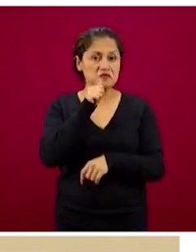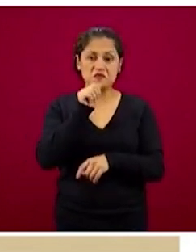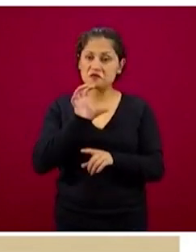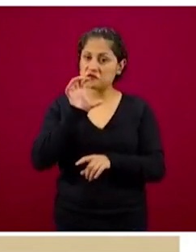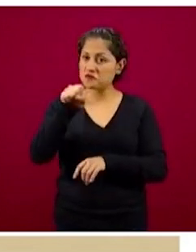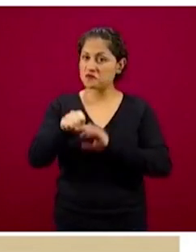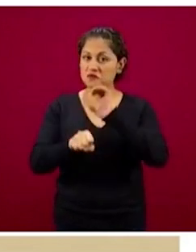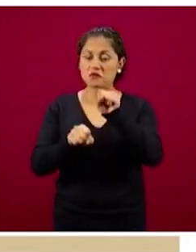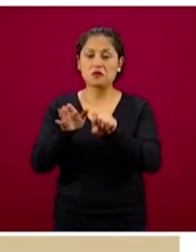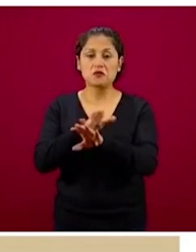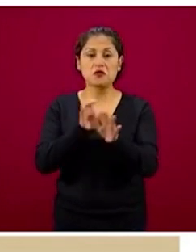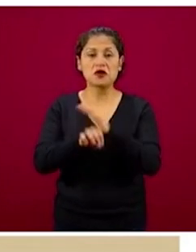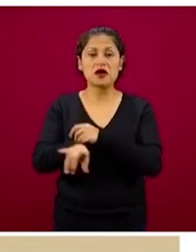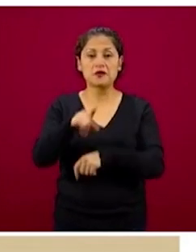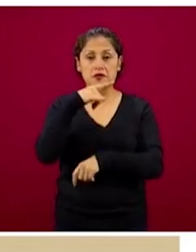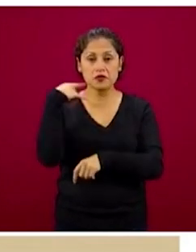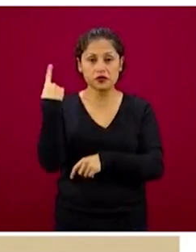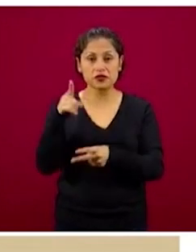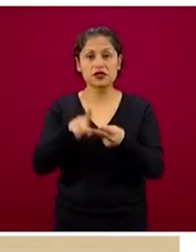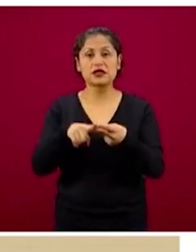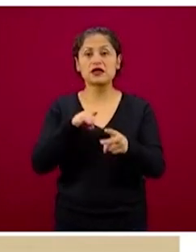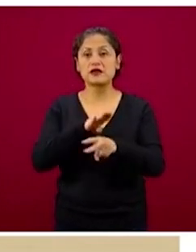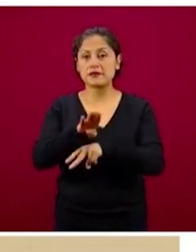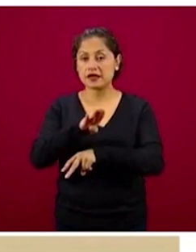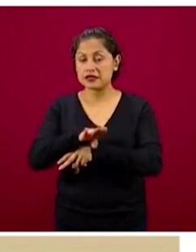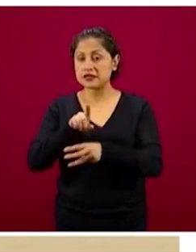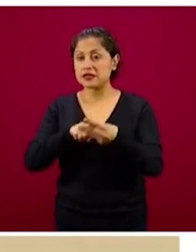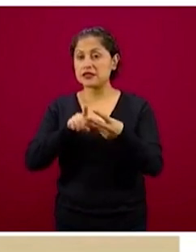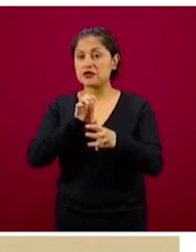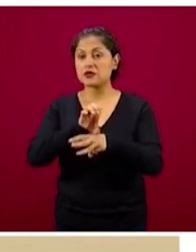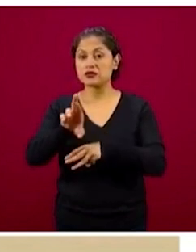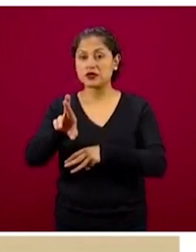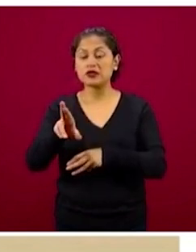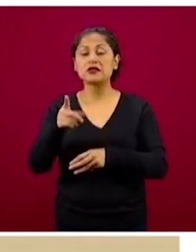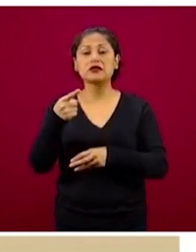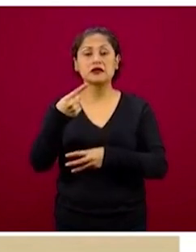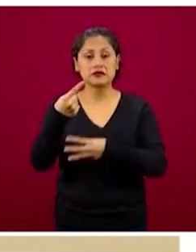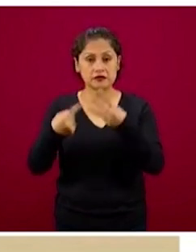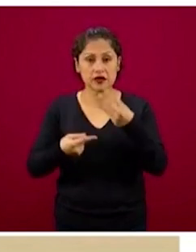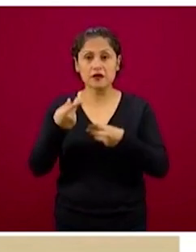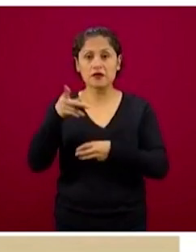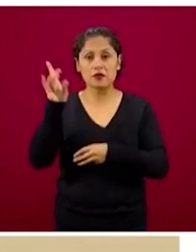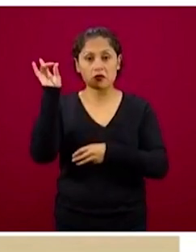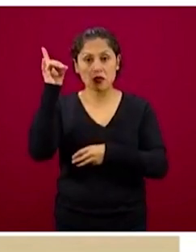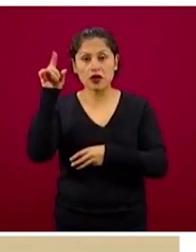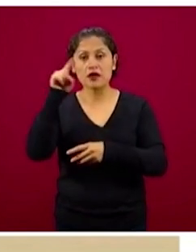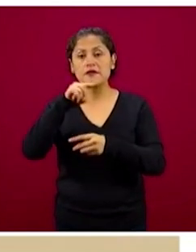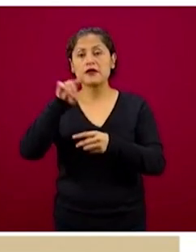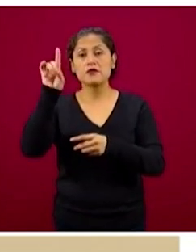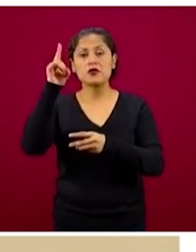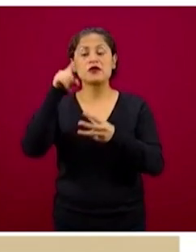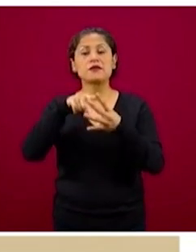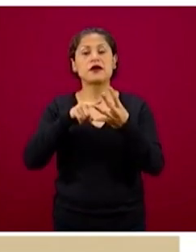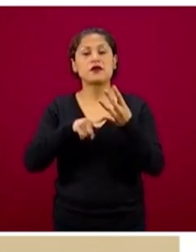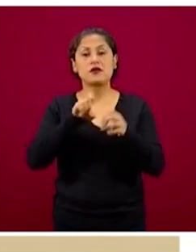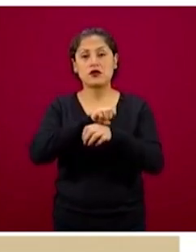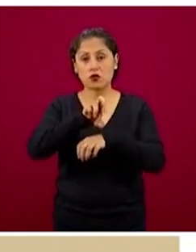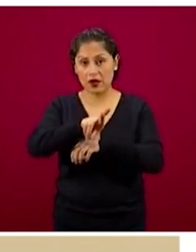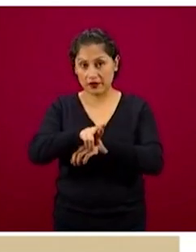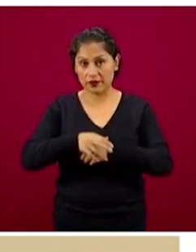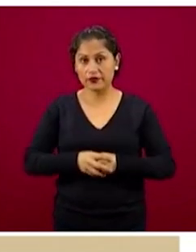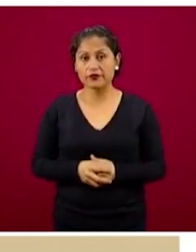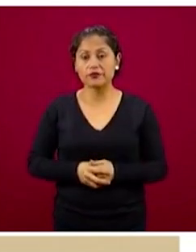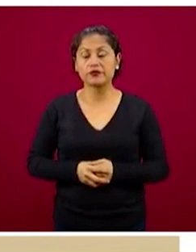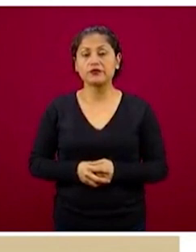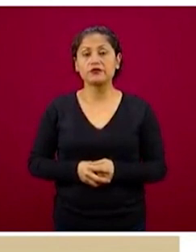como chile brasil costa rica pero incluso también de bolivia y ecuador- ahora